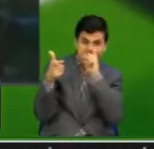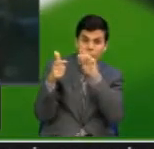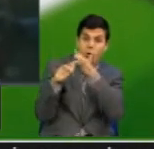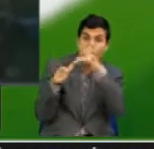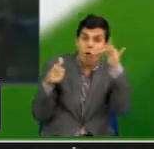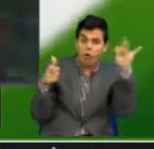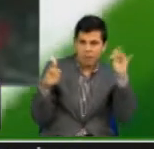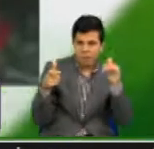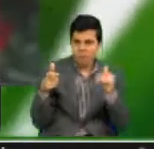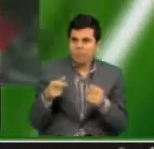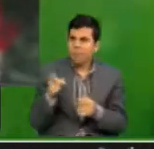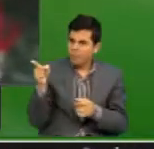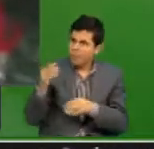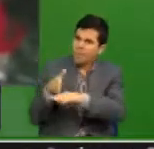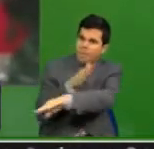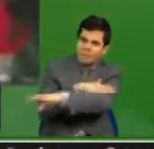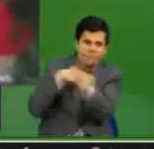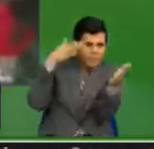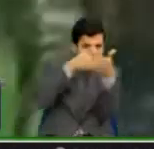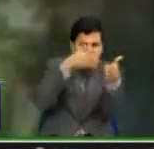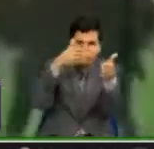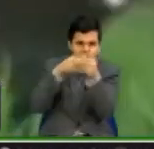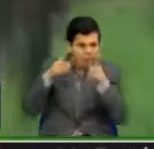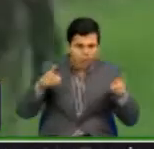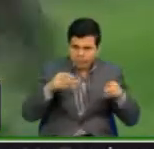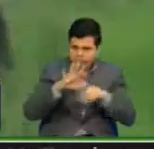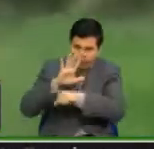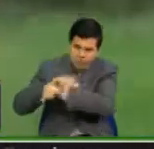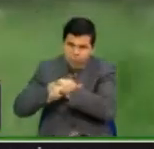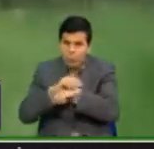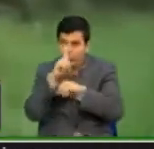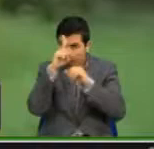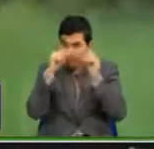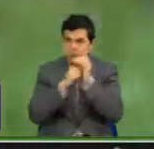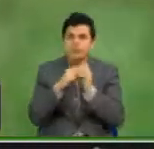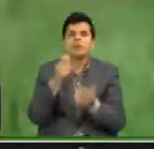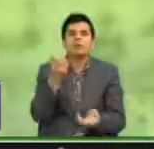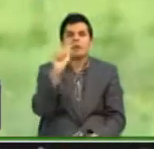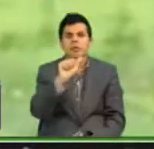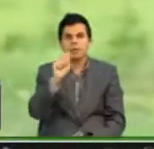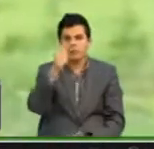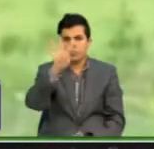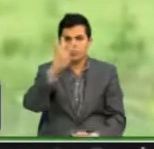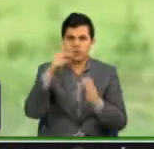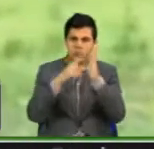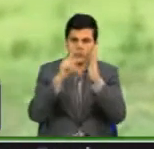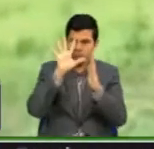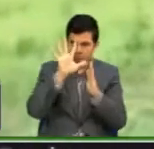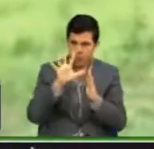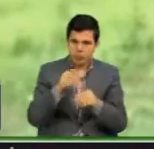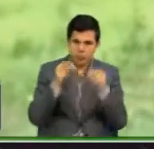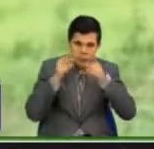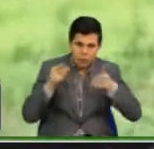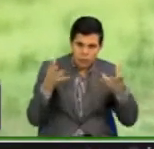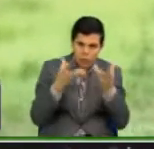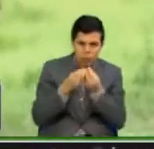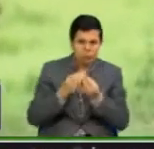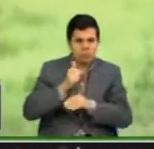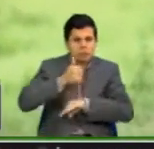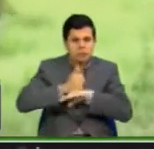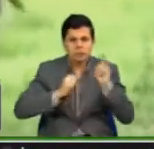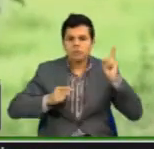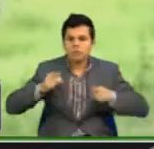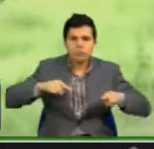durante la historia de las autoridades que lo perseguían el primero de ellos ocurrió el 14 agosto del 2005 cuando hombres bajo su mando